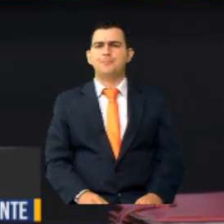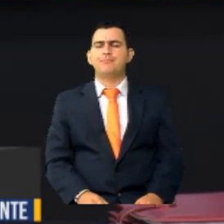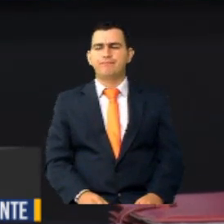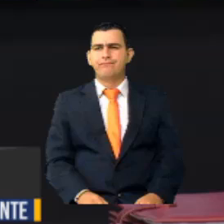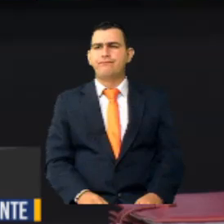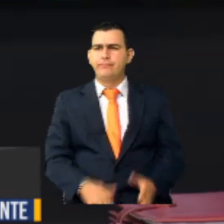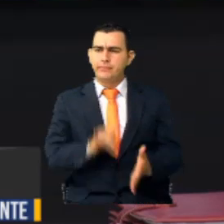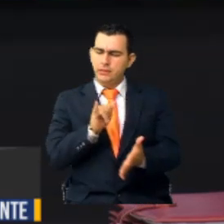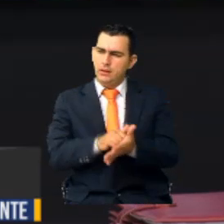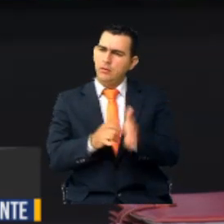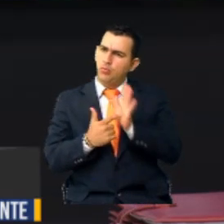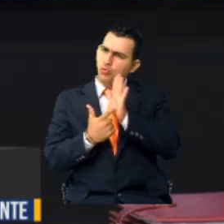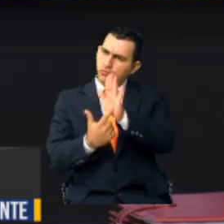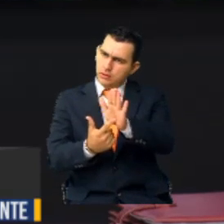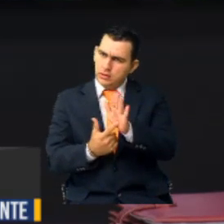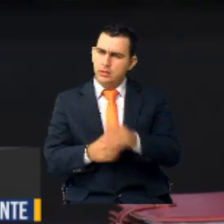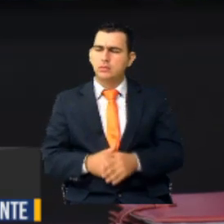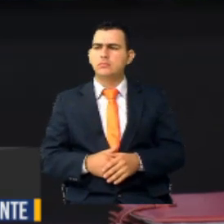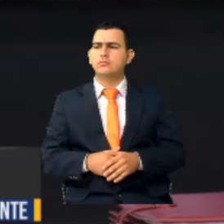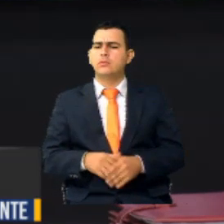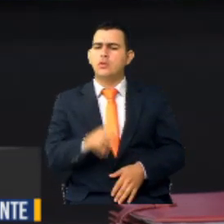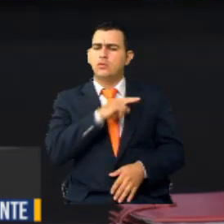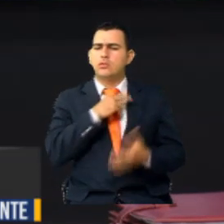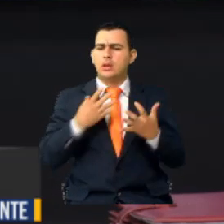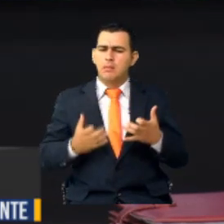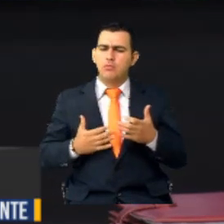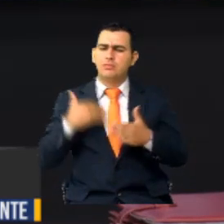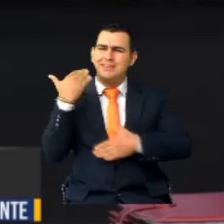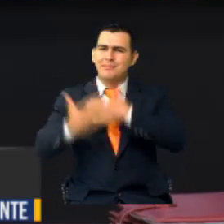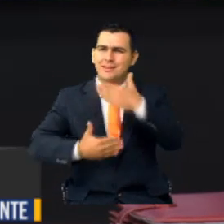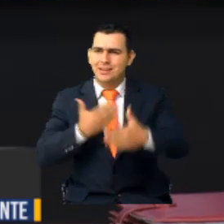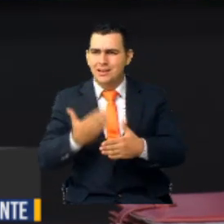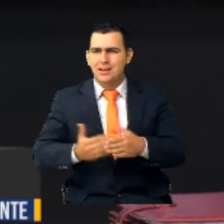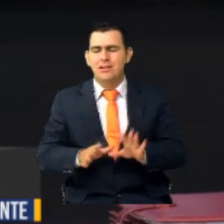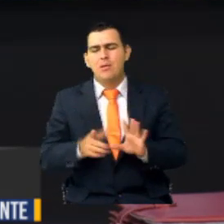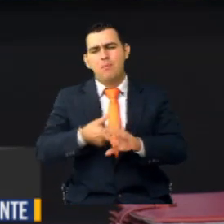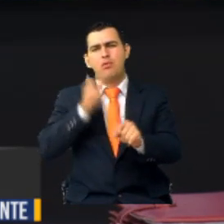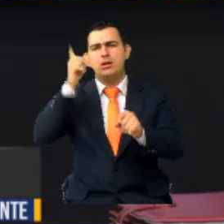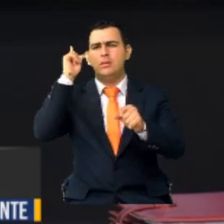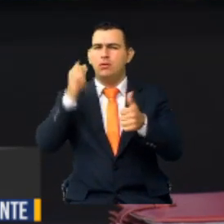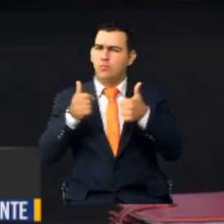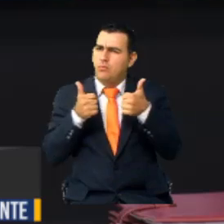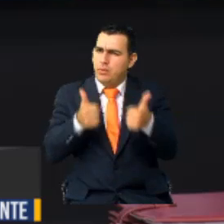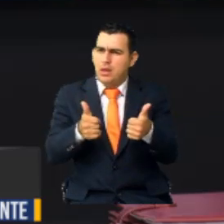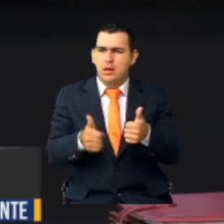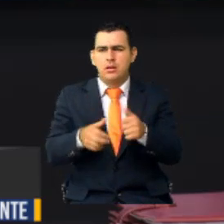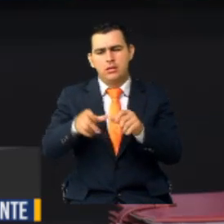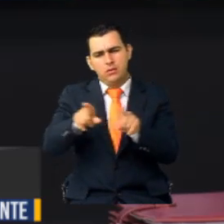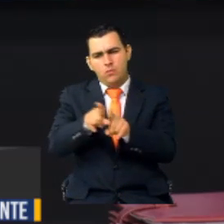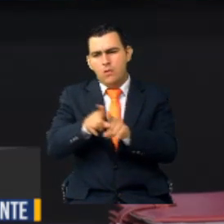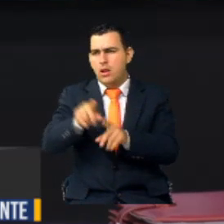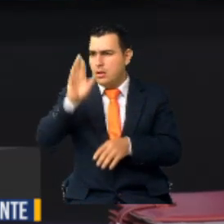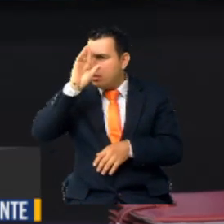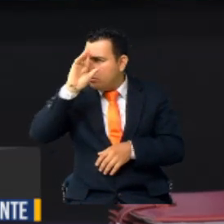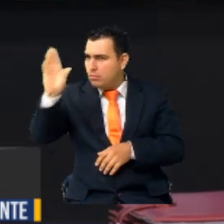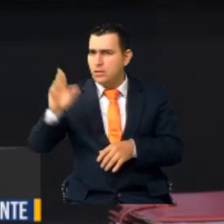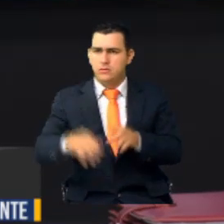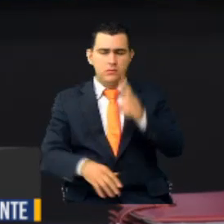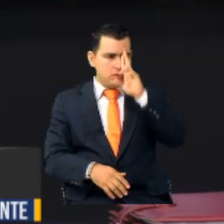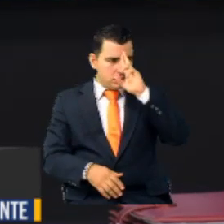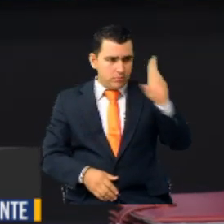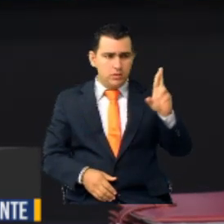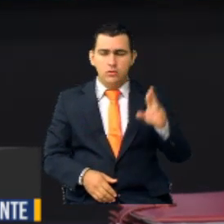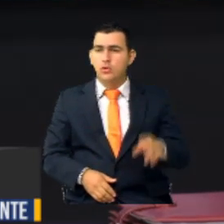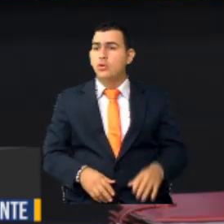demostramos a la ciudad que queremos terminar ese proceso político de una buena manera, con respeto hacia los diferentes candidatos. Nunca